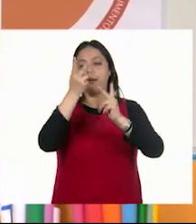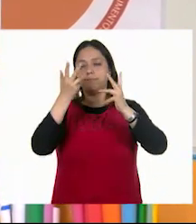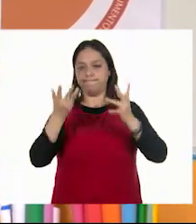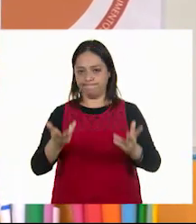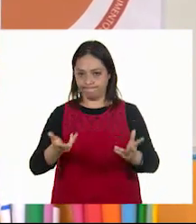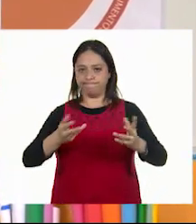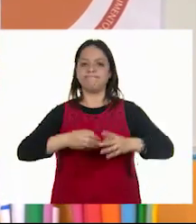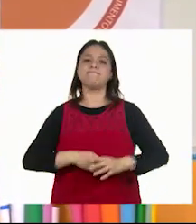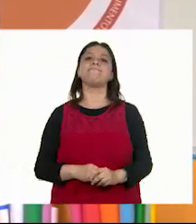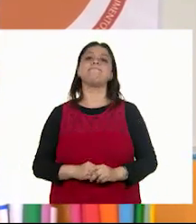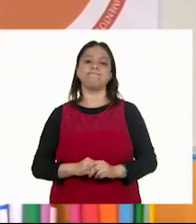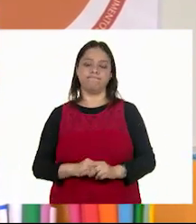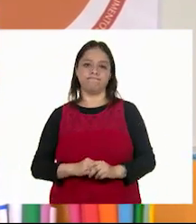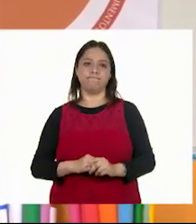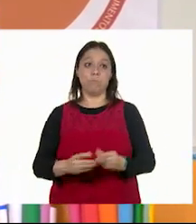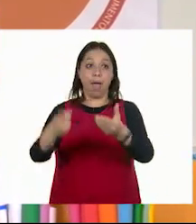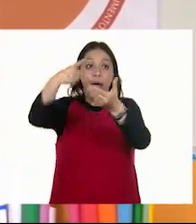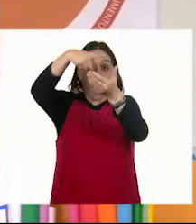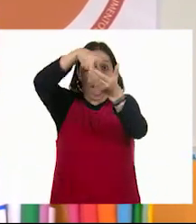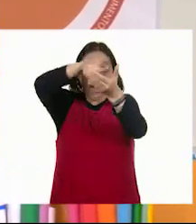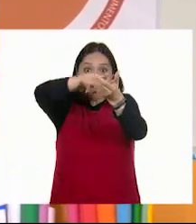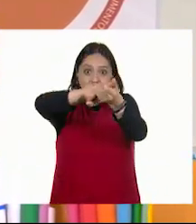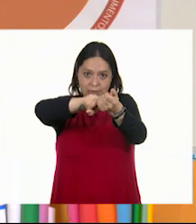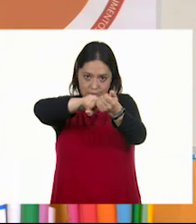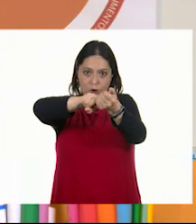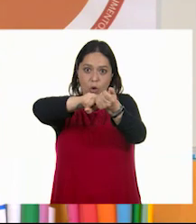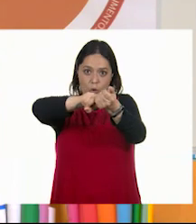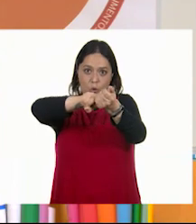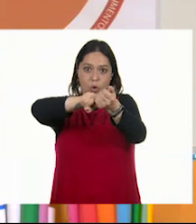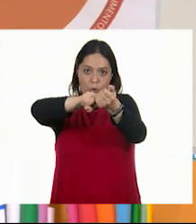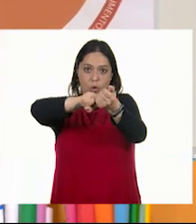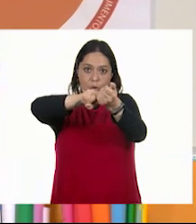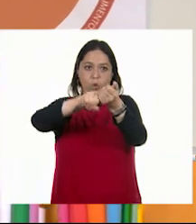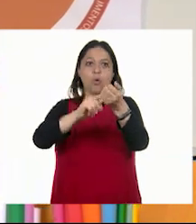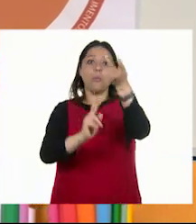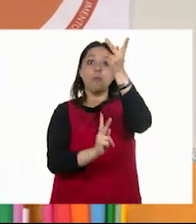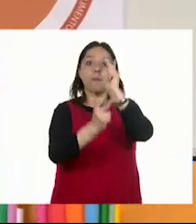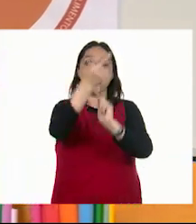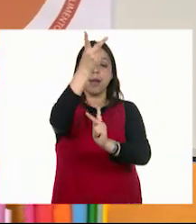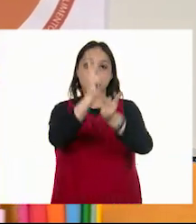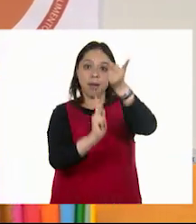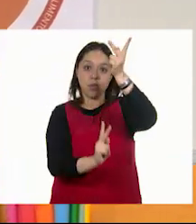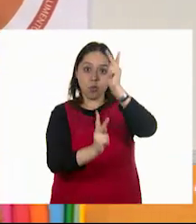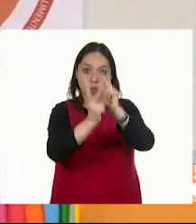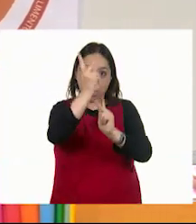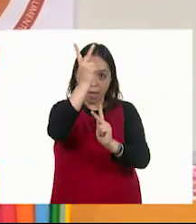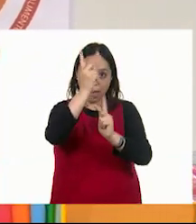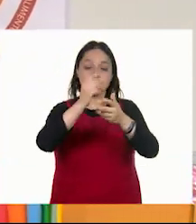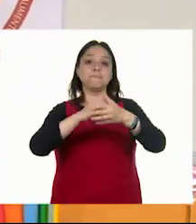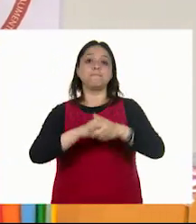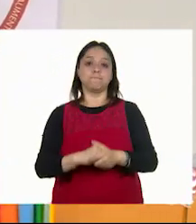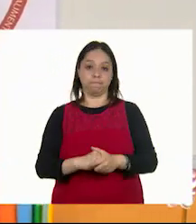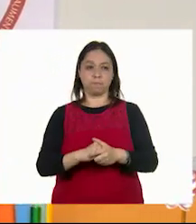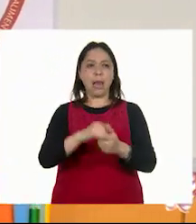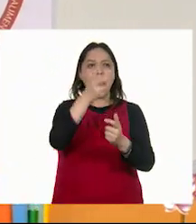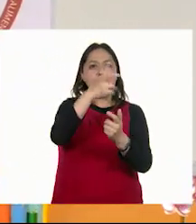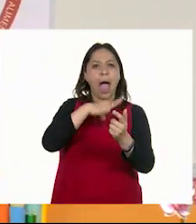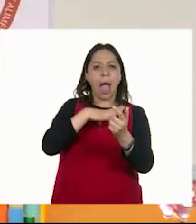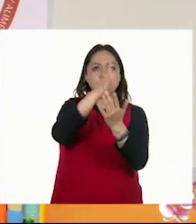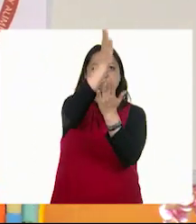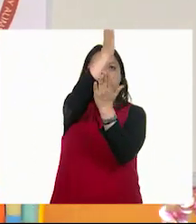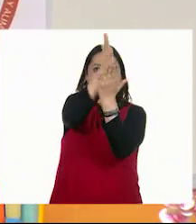va en el espacio de las verduras. Y quedamos que aquí hay dos divisiones.